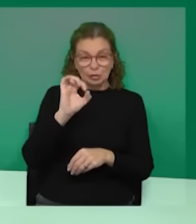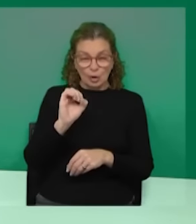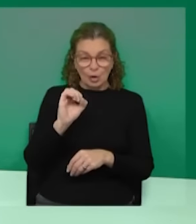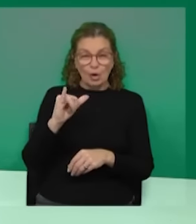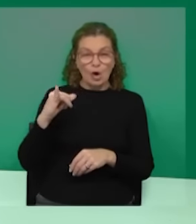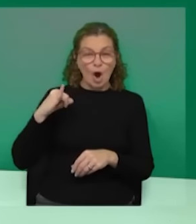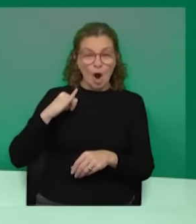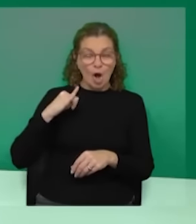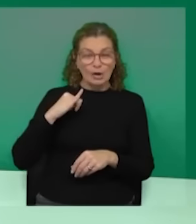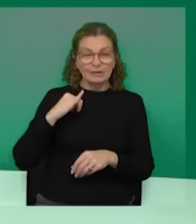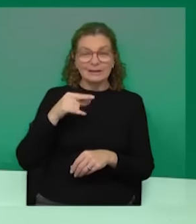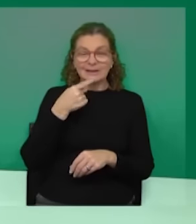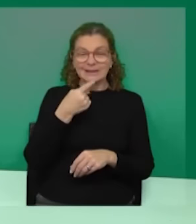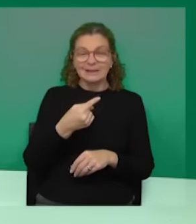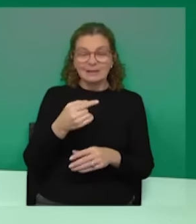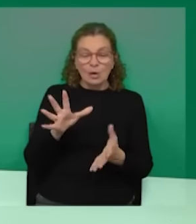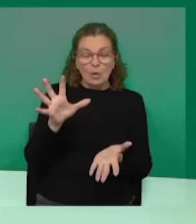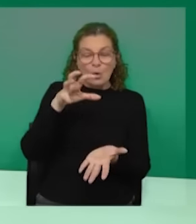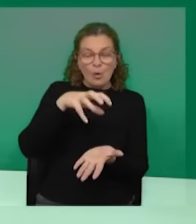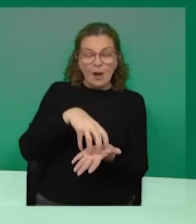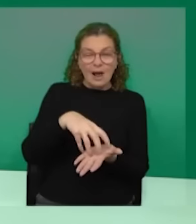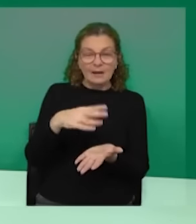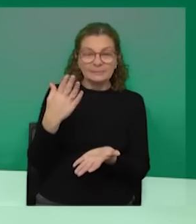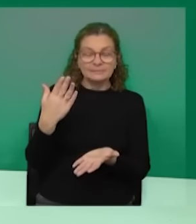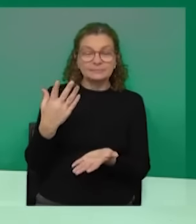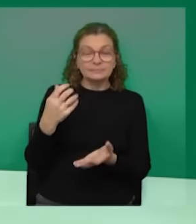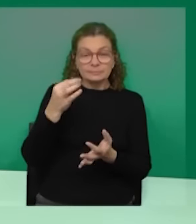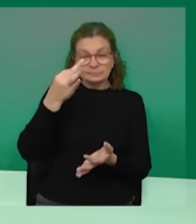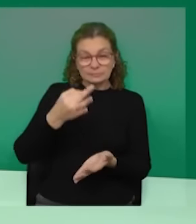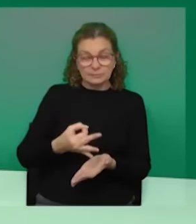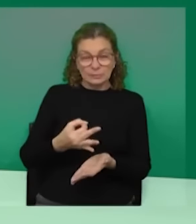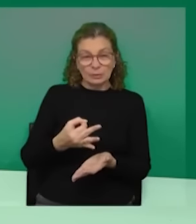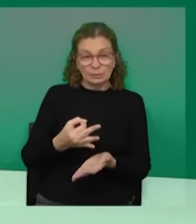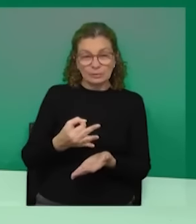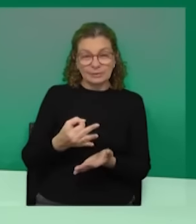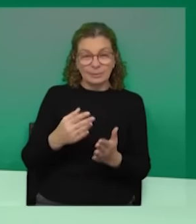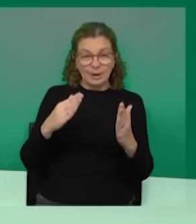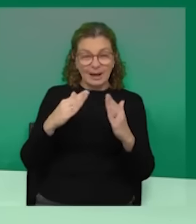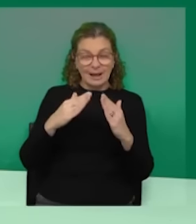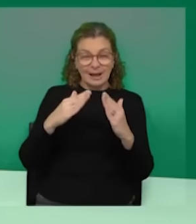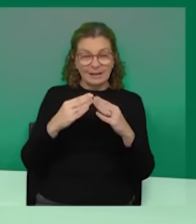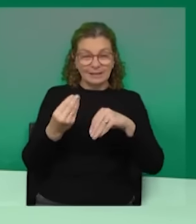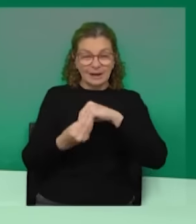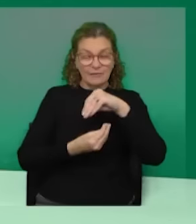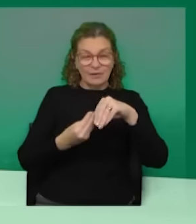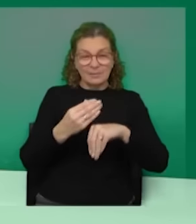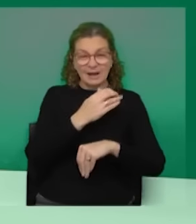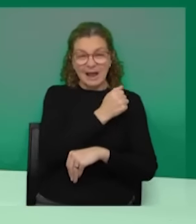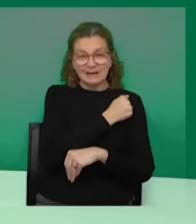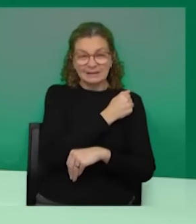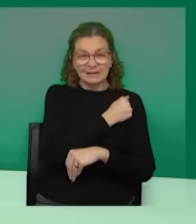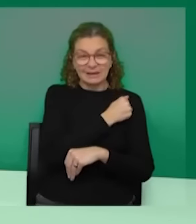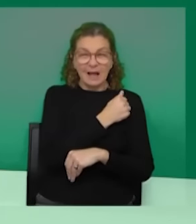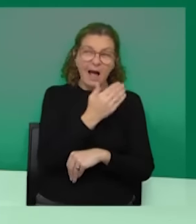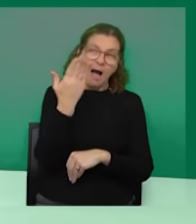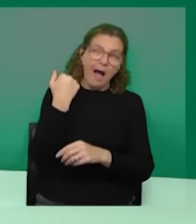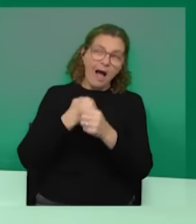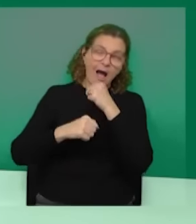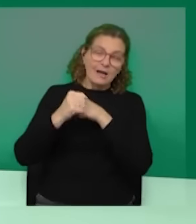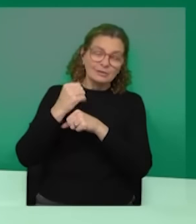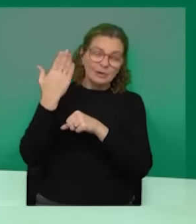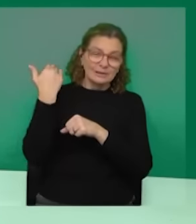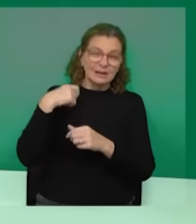digamos el espacio o en el espacio predio en el que Justamente estaba la casa de la familia artigas en tiempos coloniales la